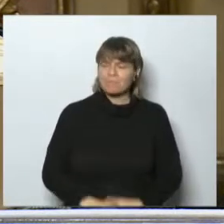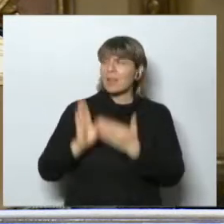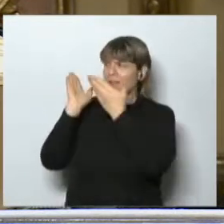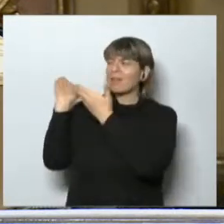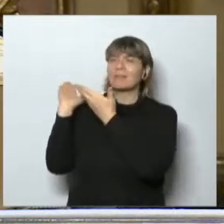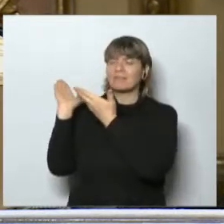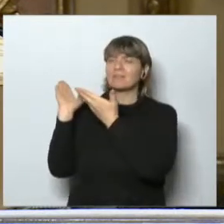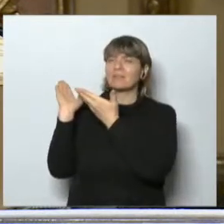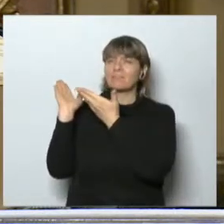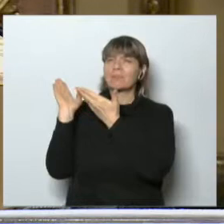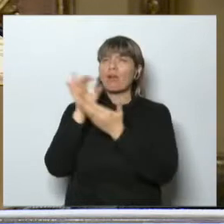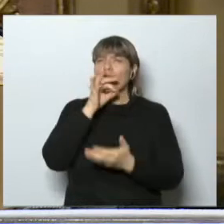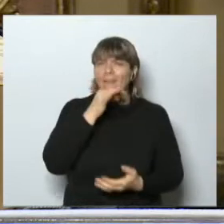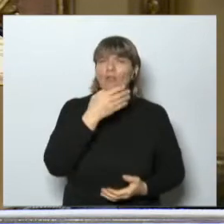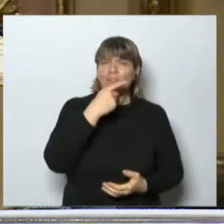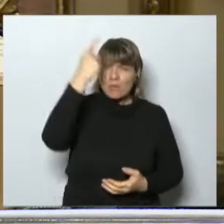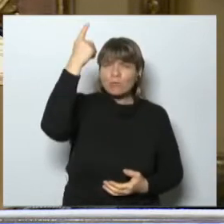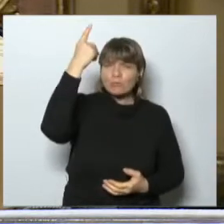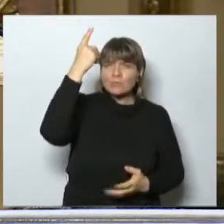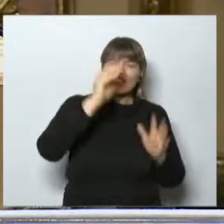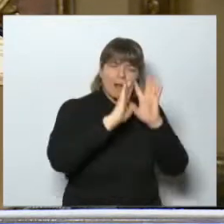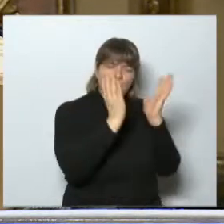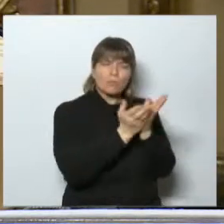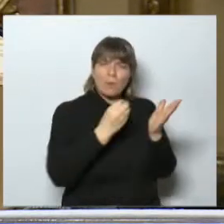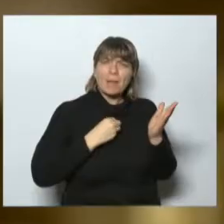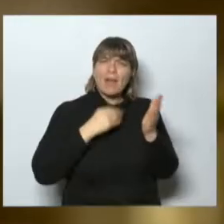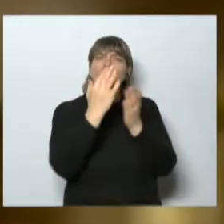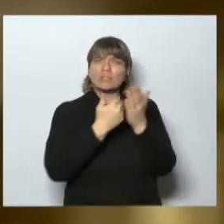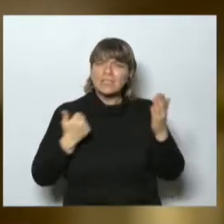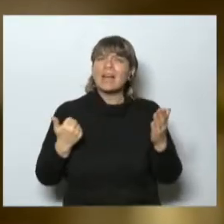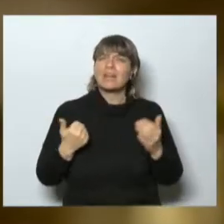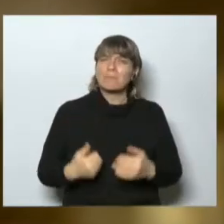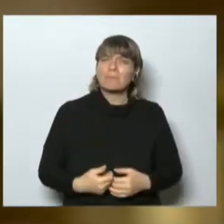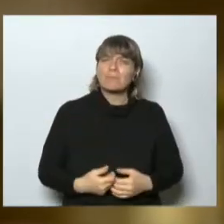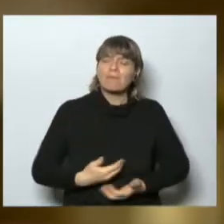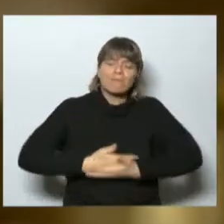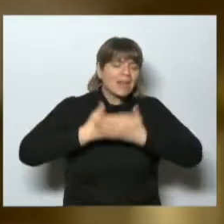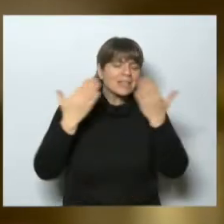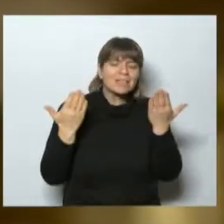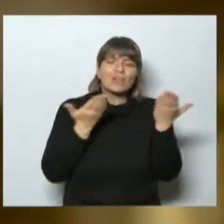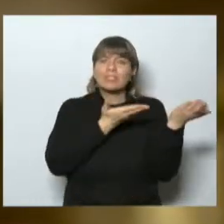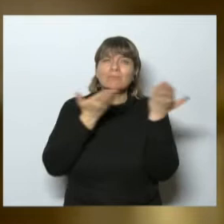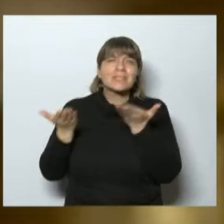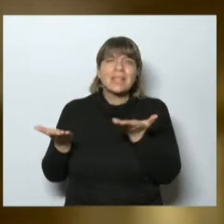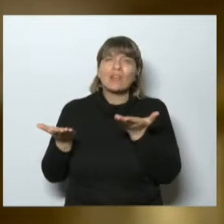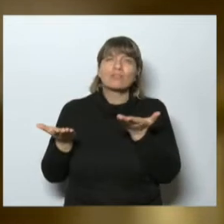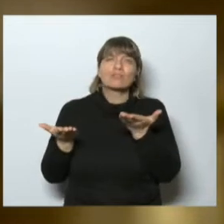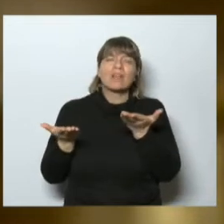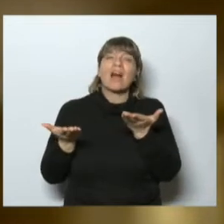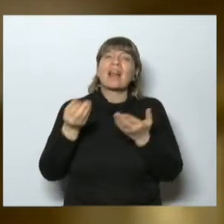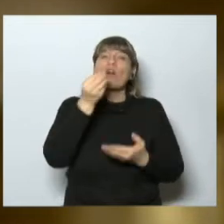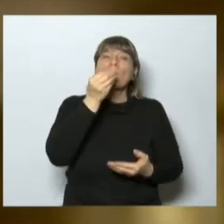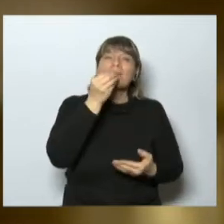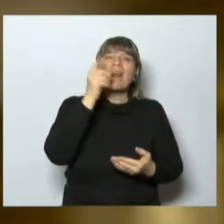Este es el Cordero de Dios que quita el pecado del mundo. Felices los invitados a